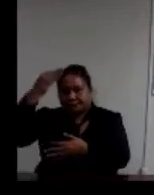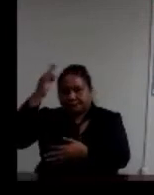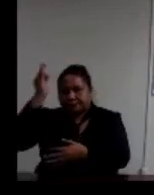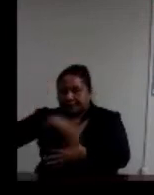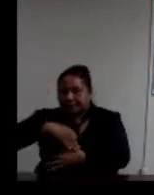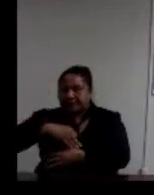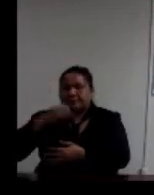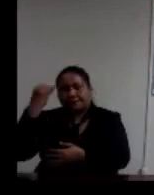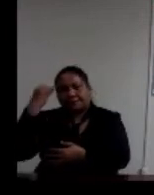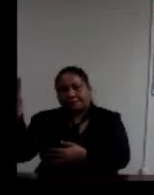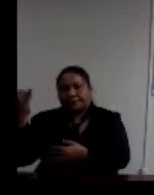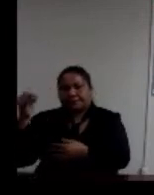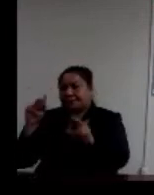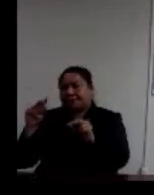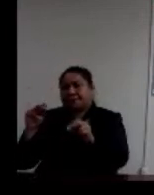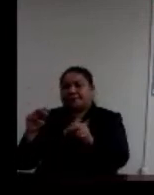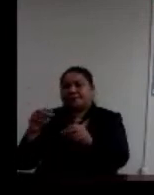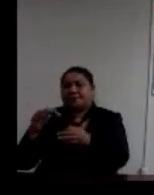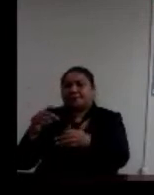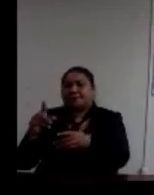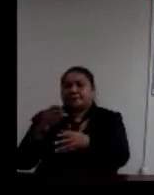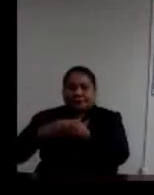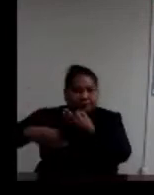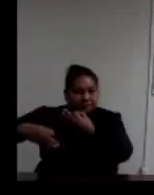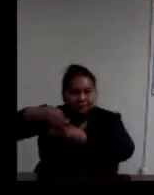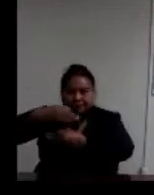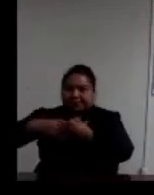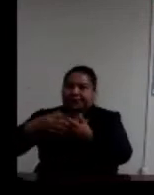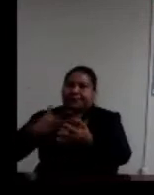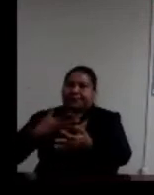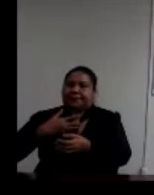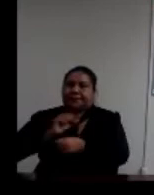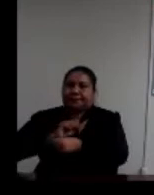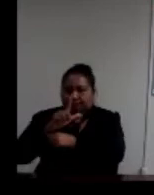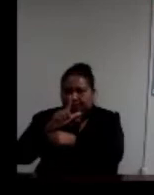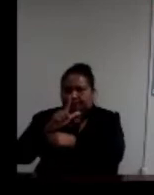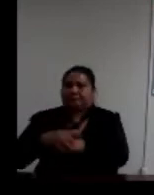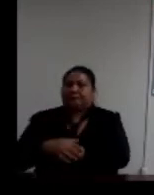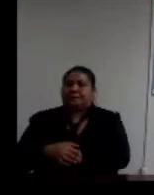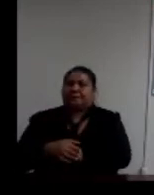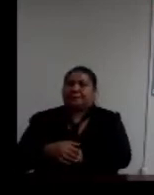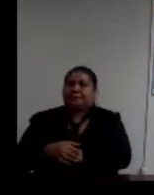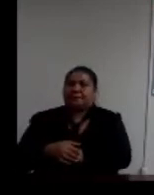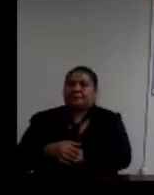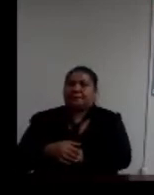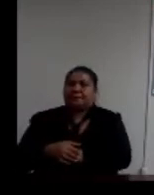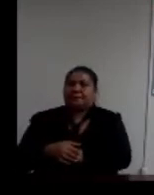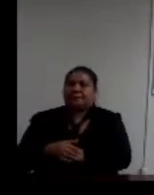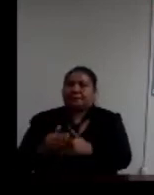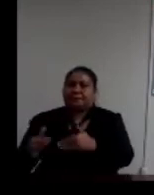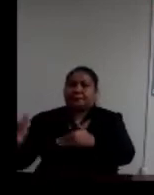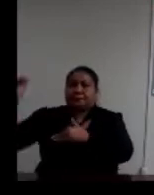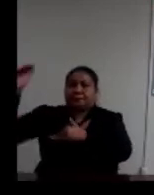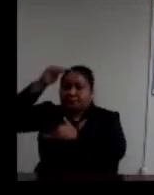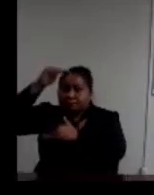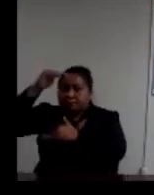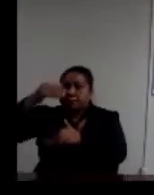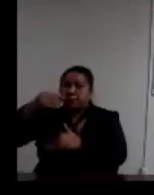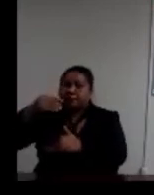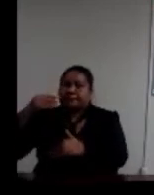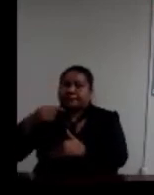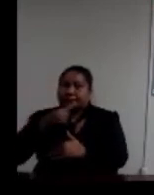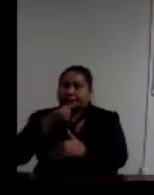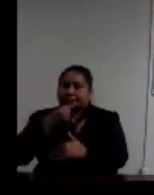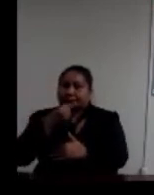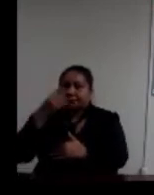hablo de tratamiento es solamente tratamiento farmacológico, ¿sí? Entonces, aquellos es muy alto, los niños